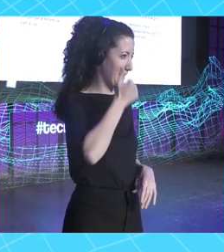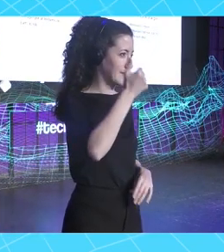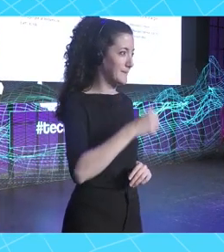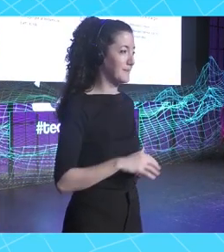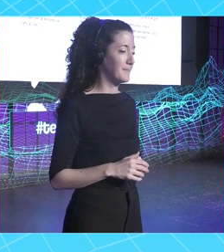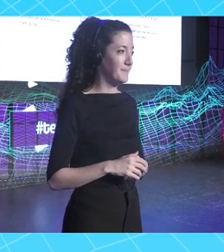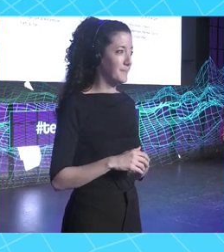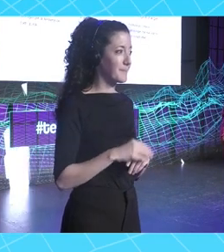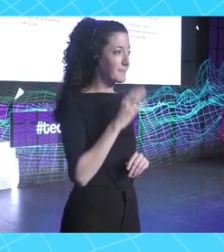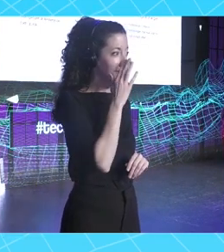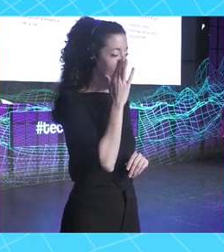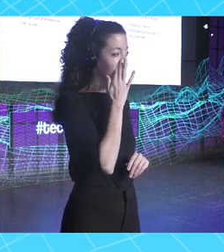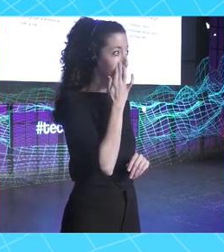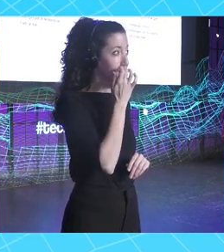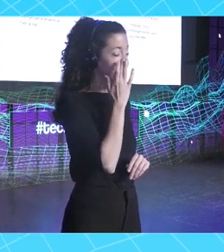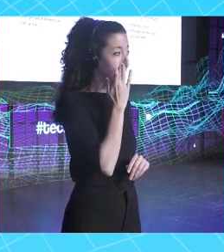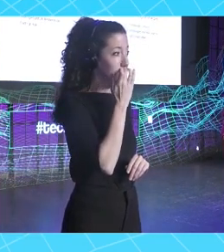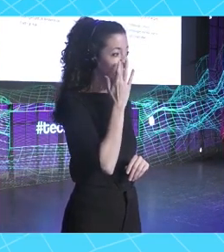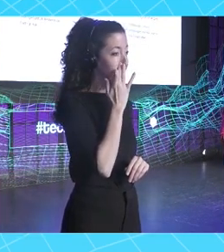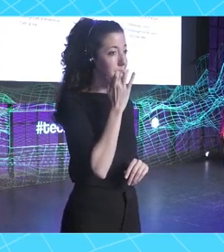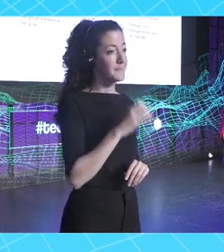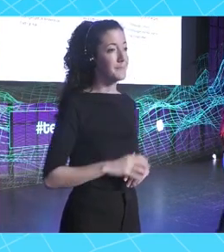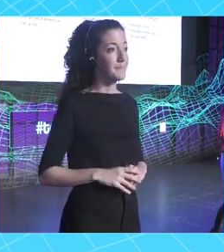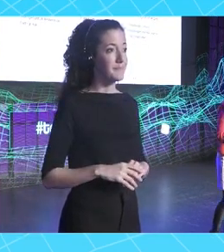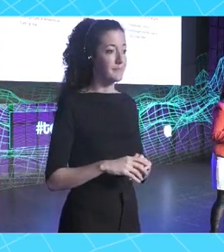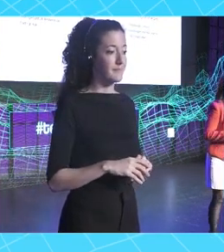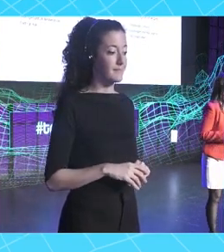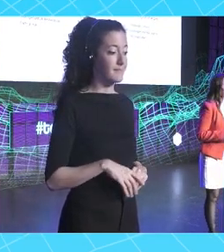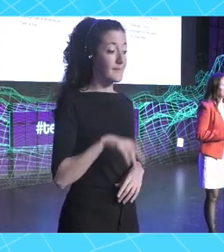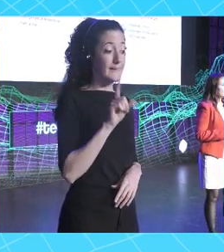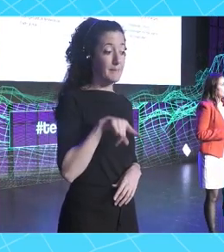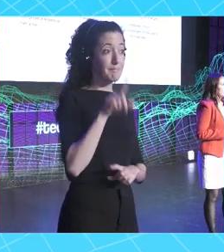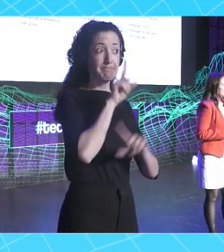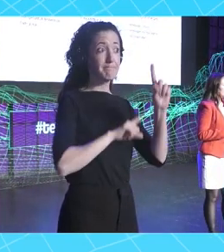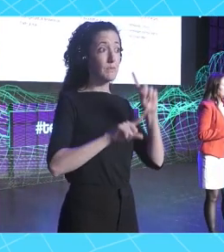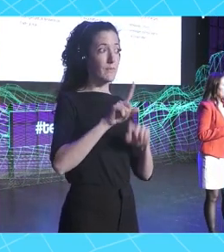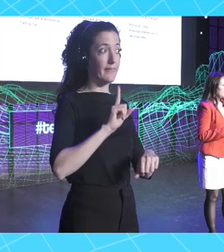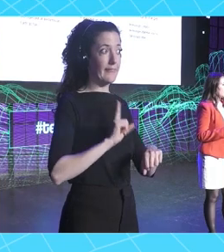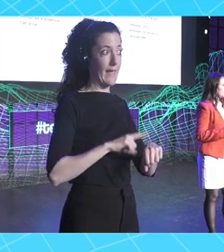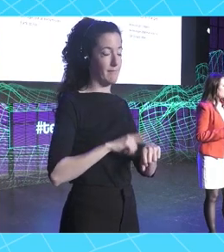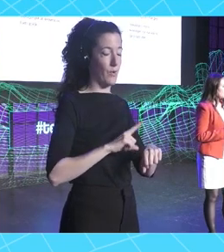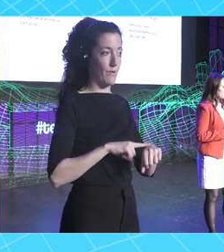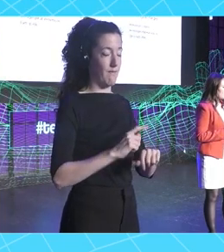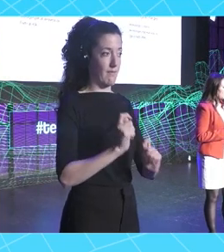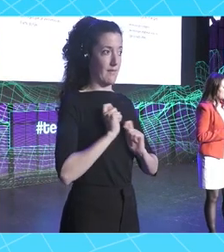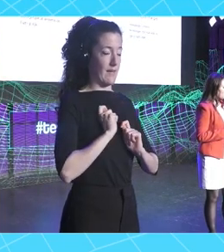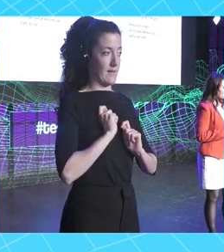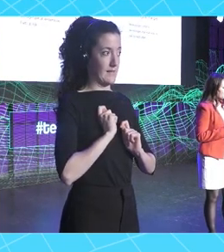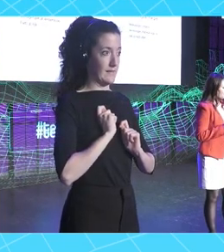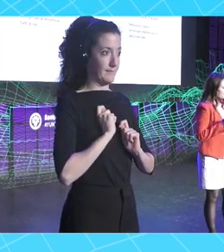que tenemos el tiempo en contra nuestra en contra y a favor Por qué pues